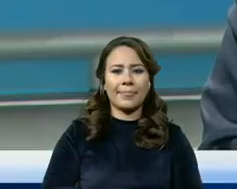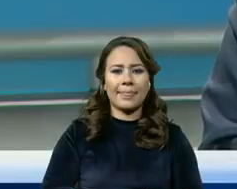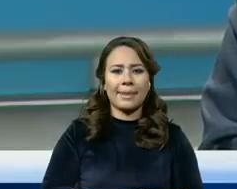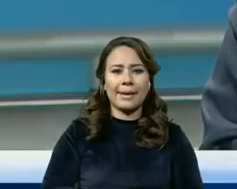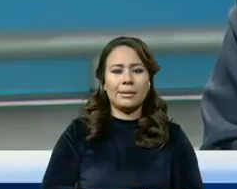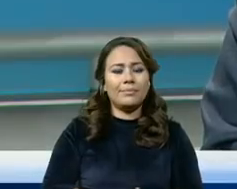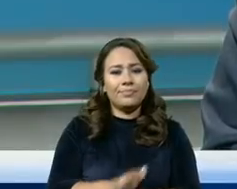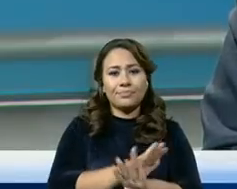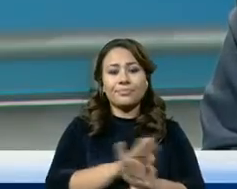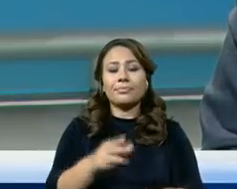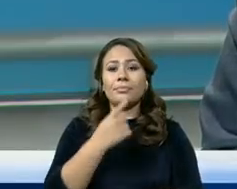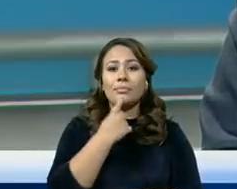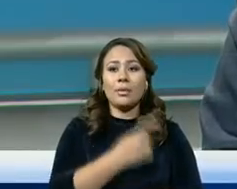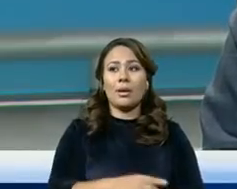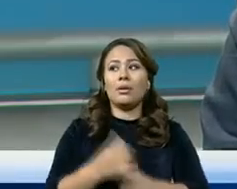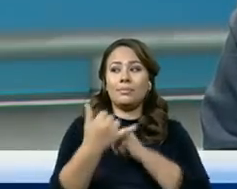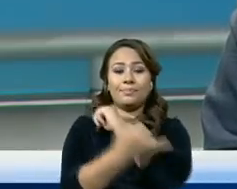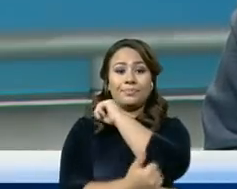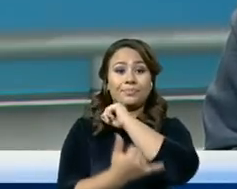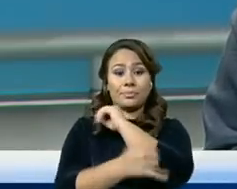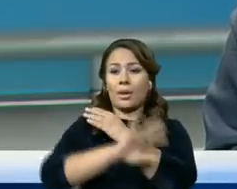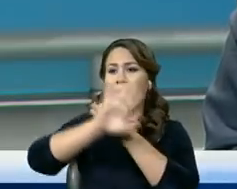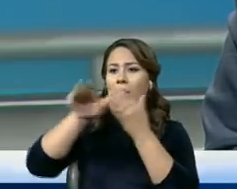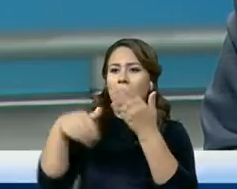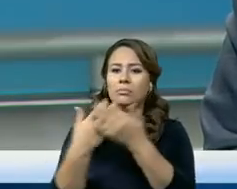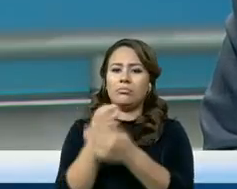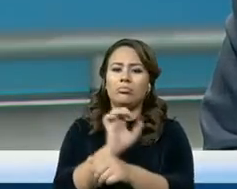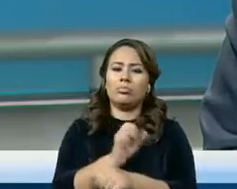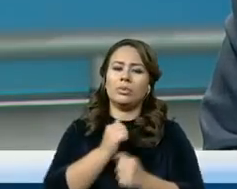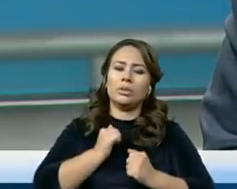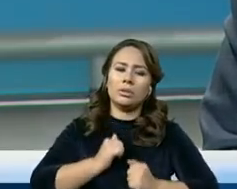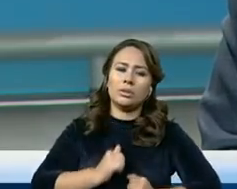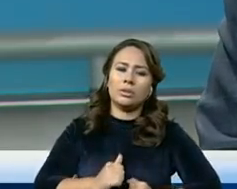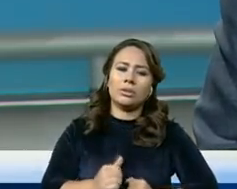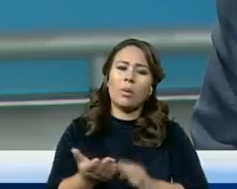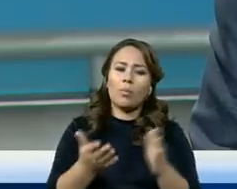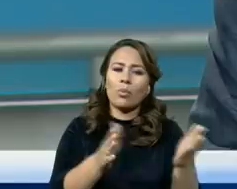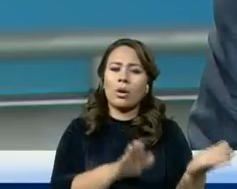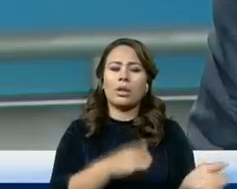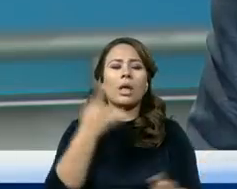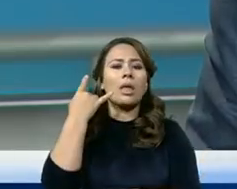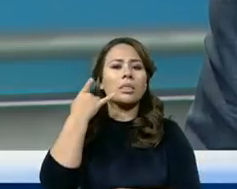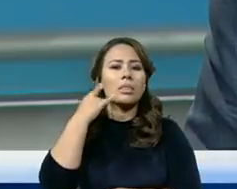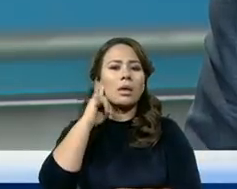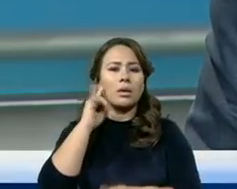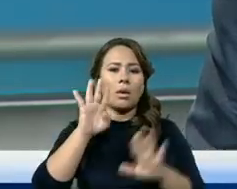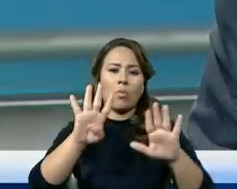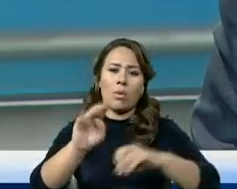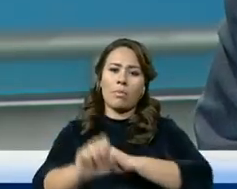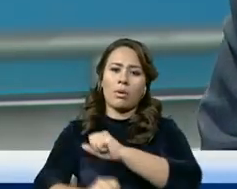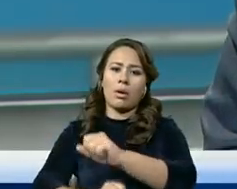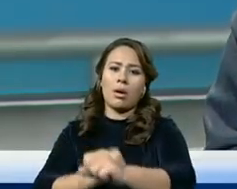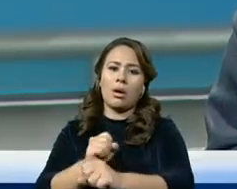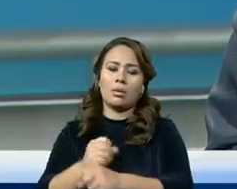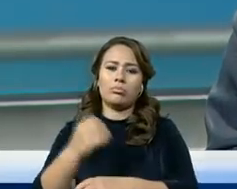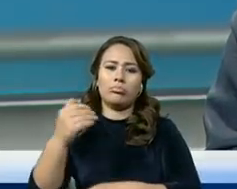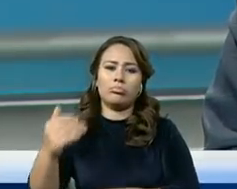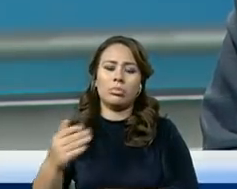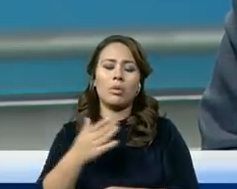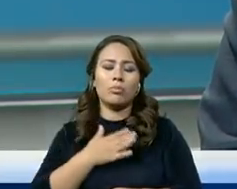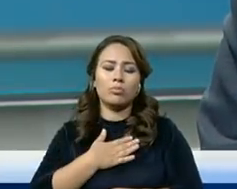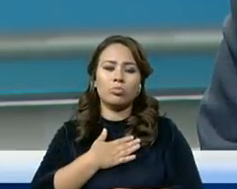ya lo decía el país entero está consternado por la muerte de esta pequeña de apenas nueve años de edad emilia benavídez